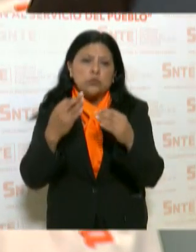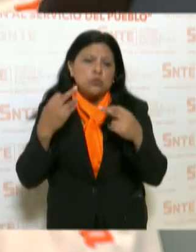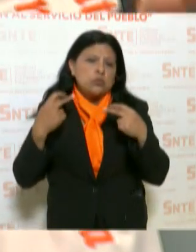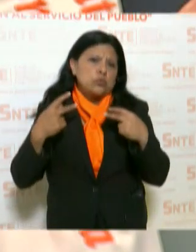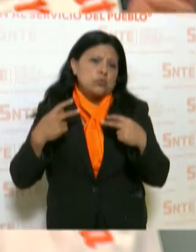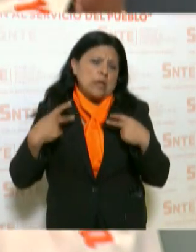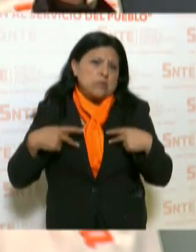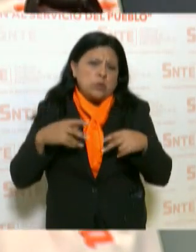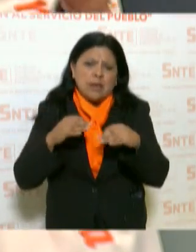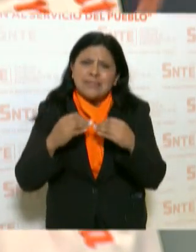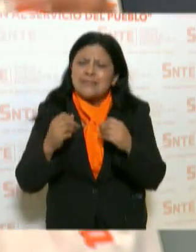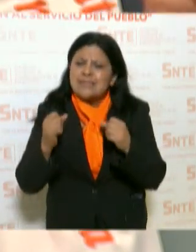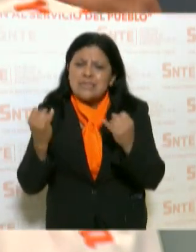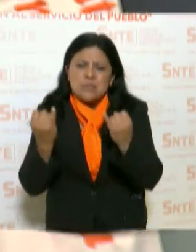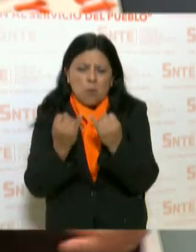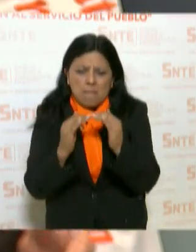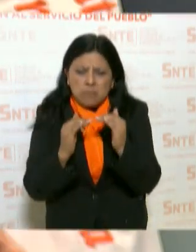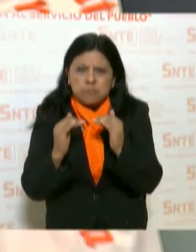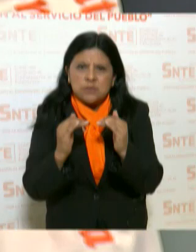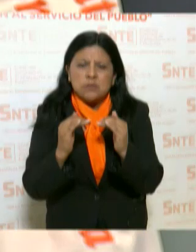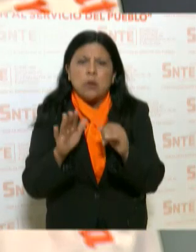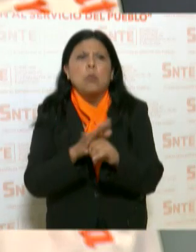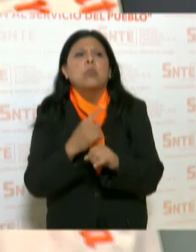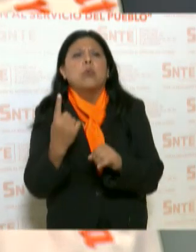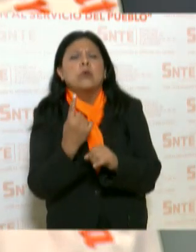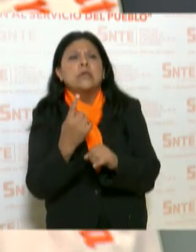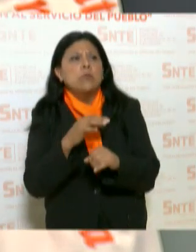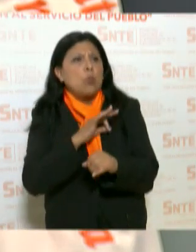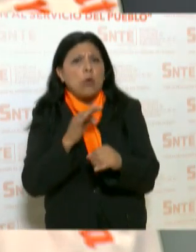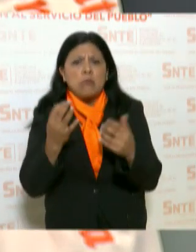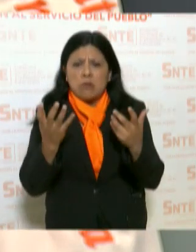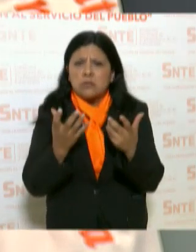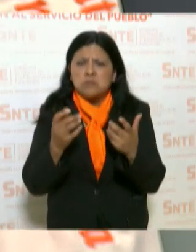Porque se pueden lograr cosas sin